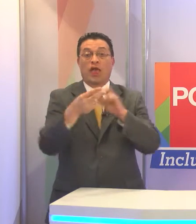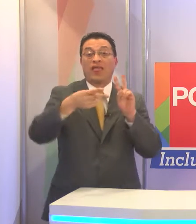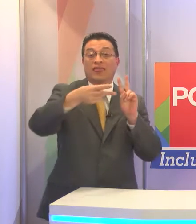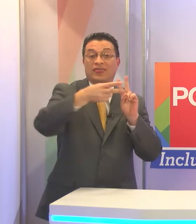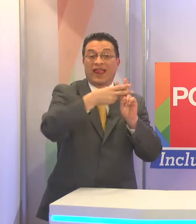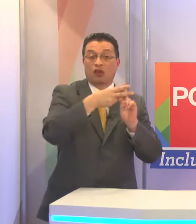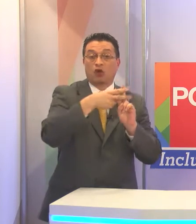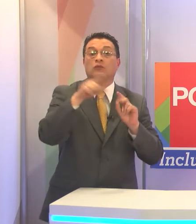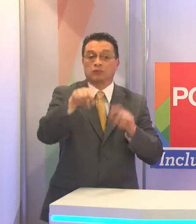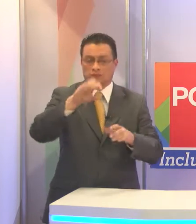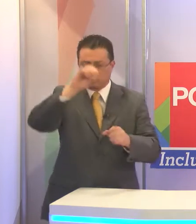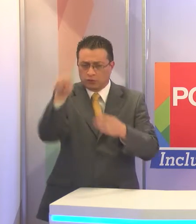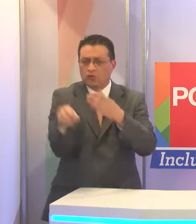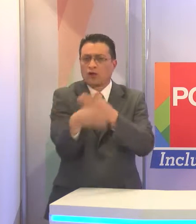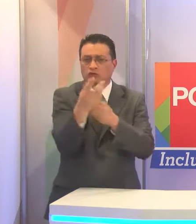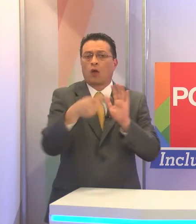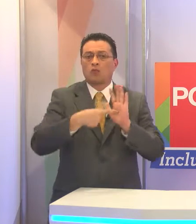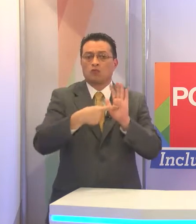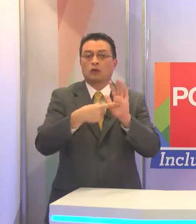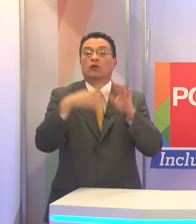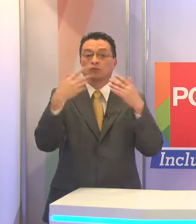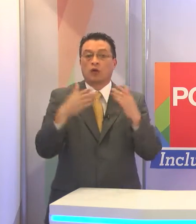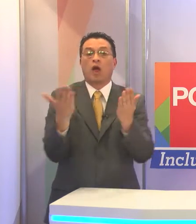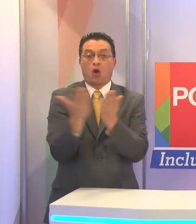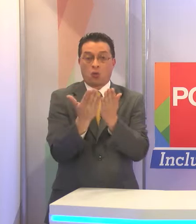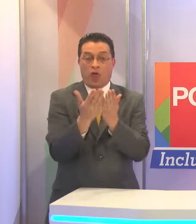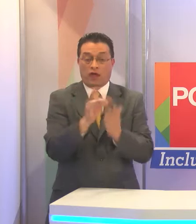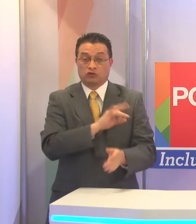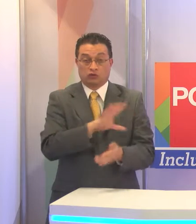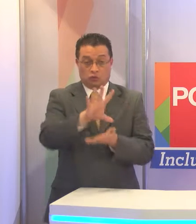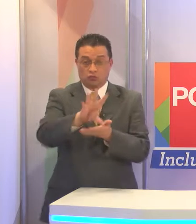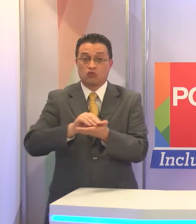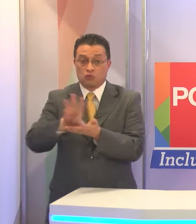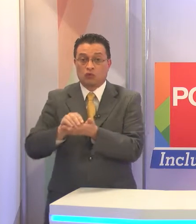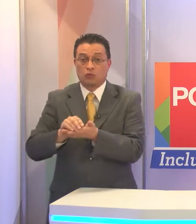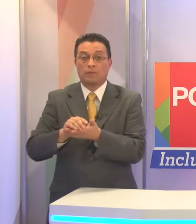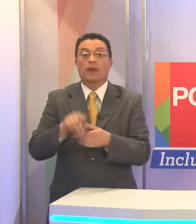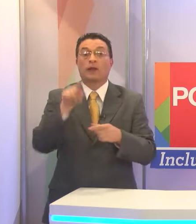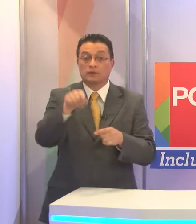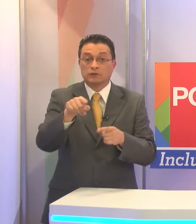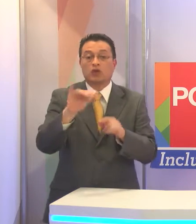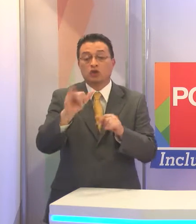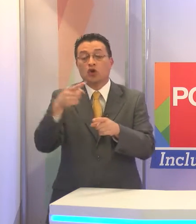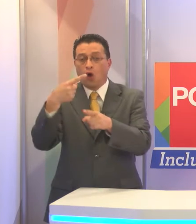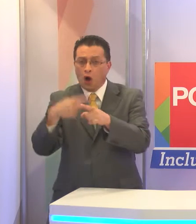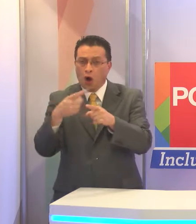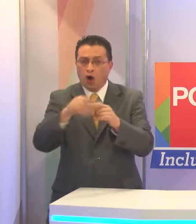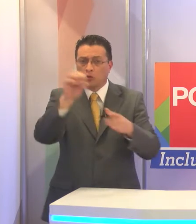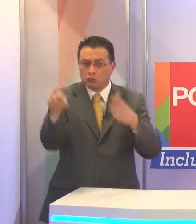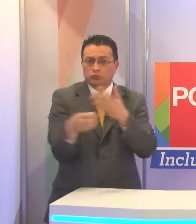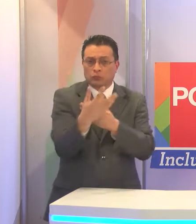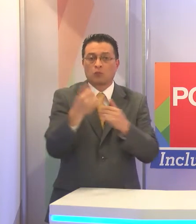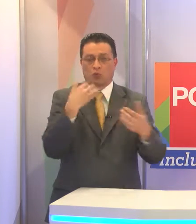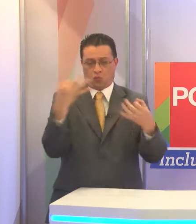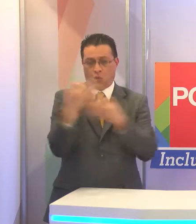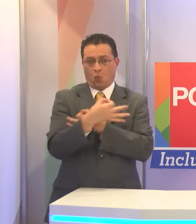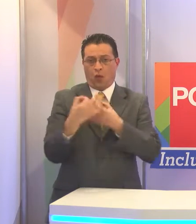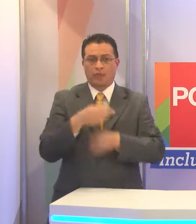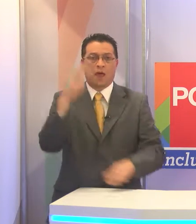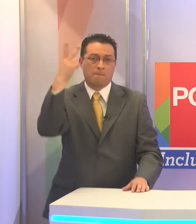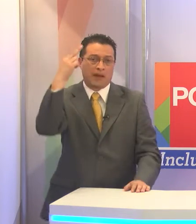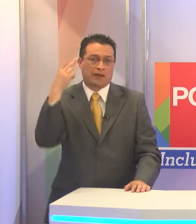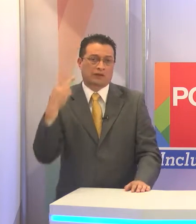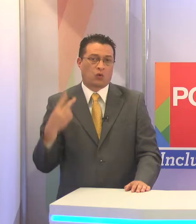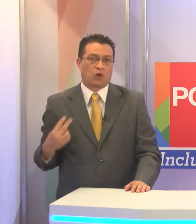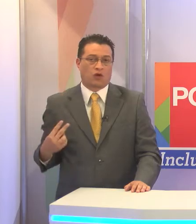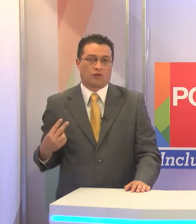innovaciones que ya son utilizadas por algunos colegios de nuestro país. Sobre estas y otras innovaciones nos cuenta María Ignacia